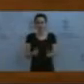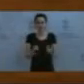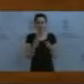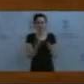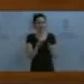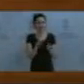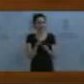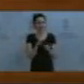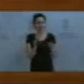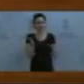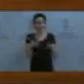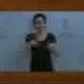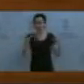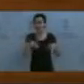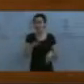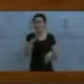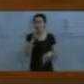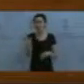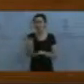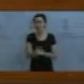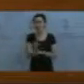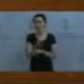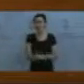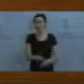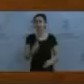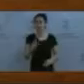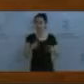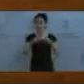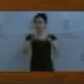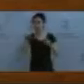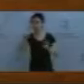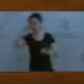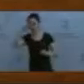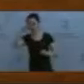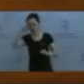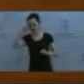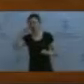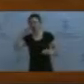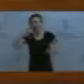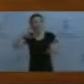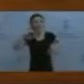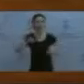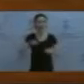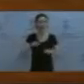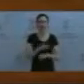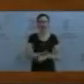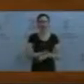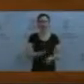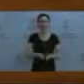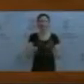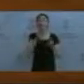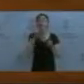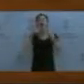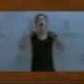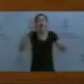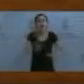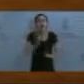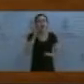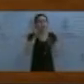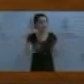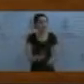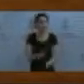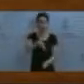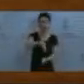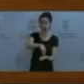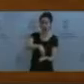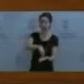Cámara porque no le interesa lo que le interesa a Asturias. Yo agradezco la presencia de la consejera, porque ya solo faltaría que nos